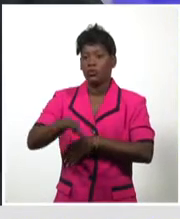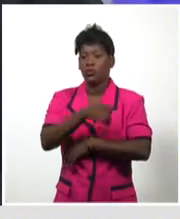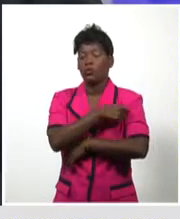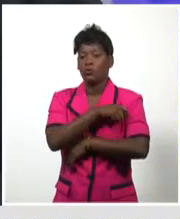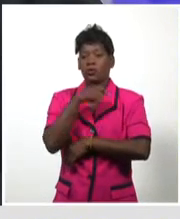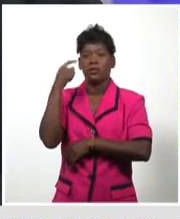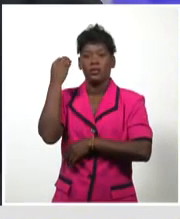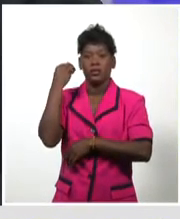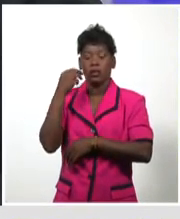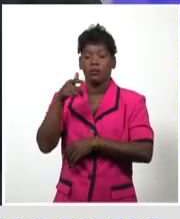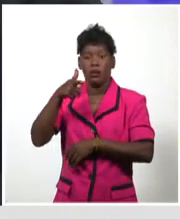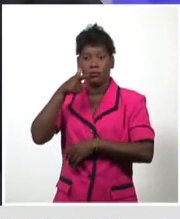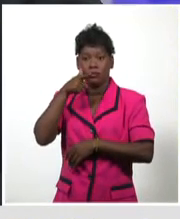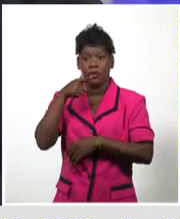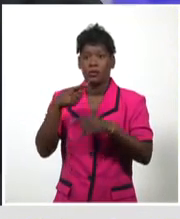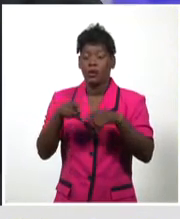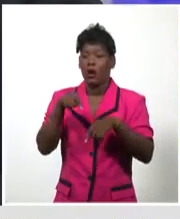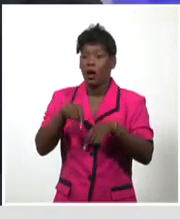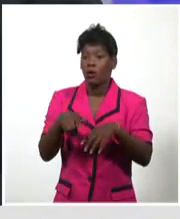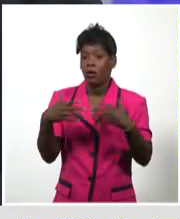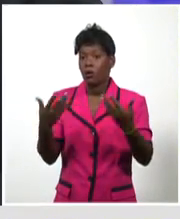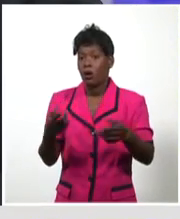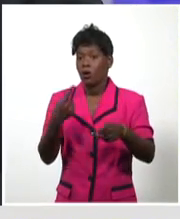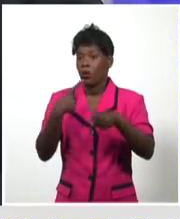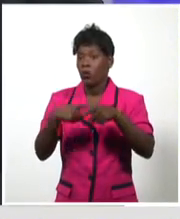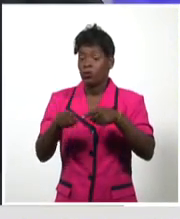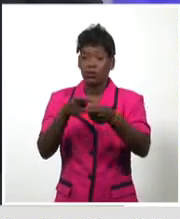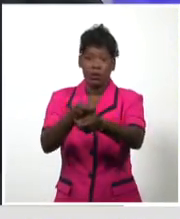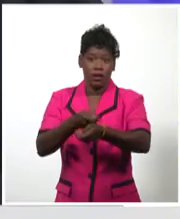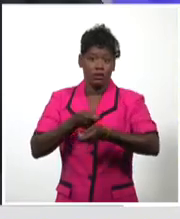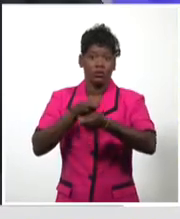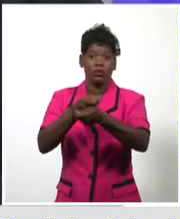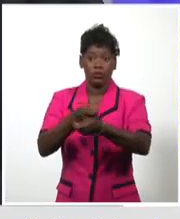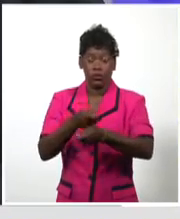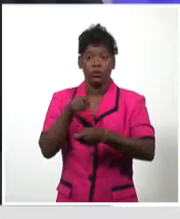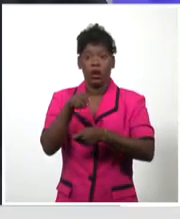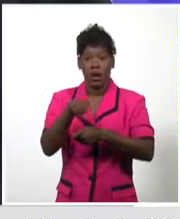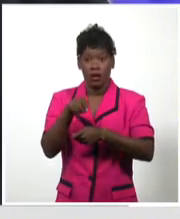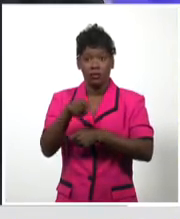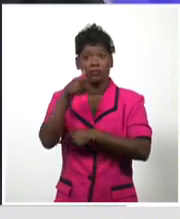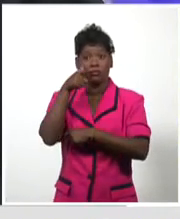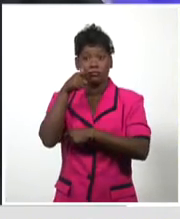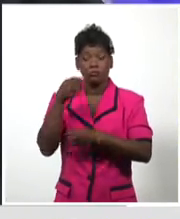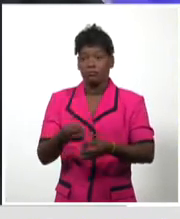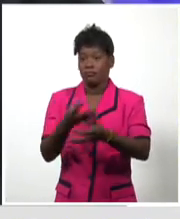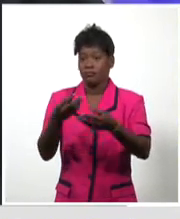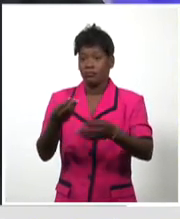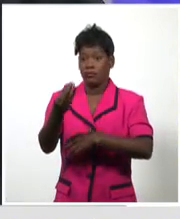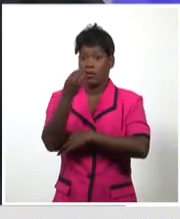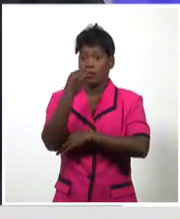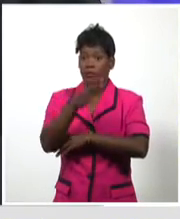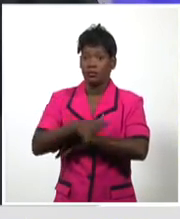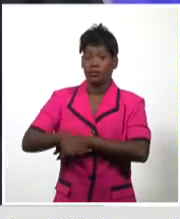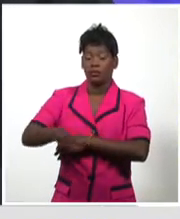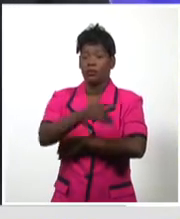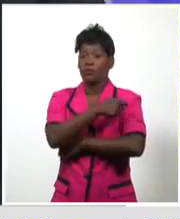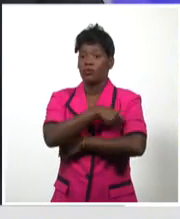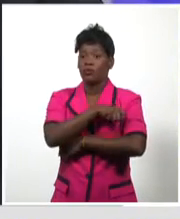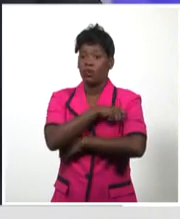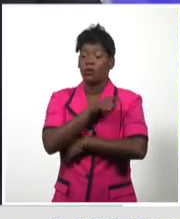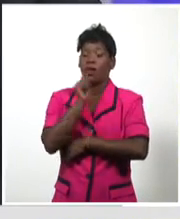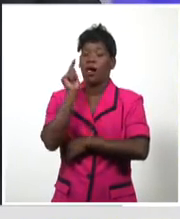servicios agrometeorológicos que se prestan para la agricultura fundamentalmente y la producción de alimentos, y por lo tanto nuestros trabajadores en todas